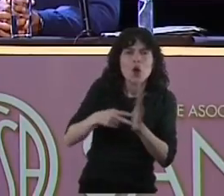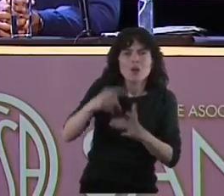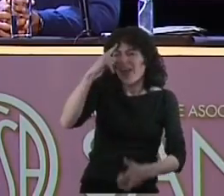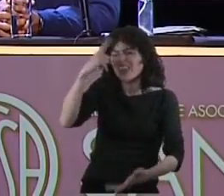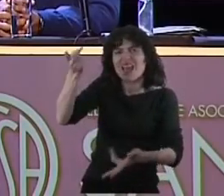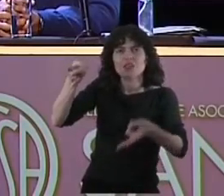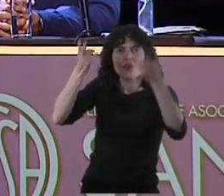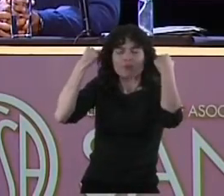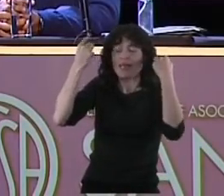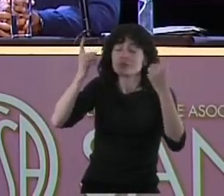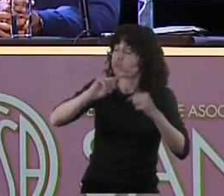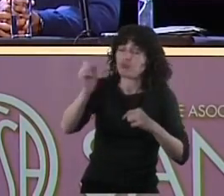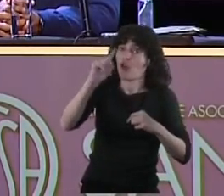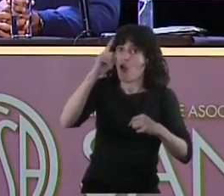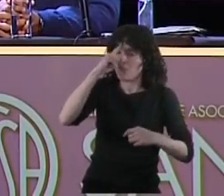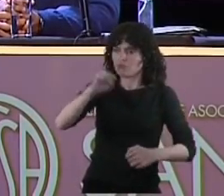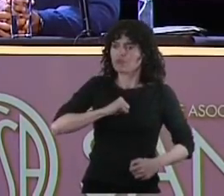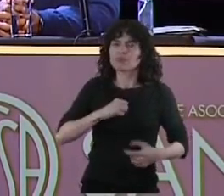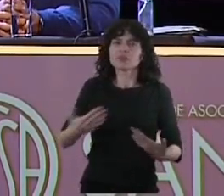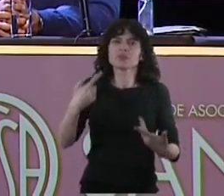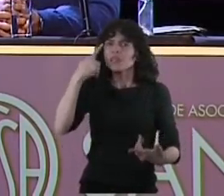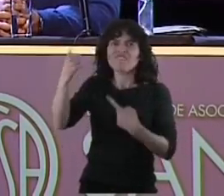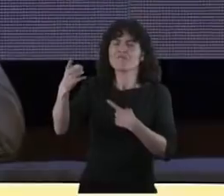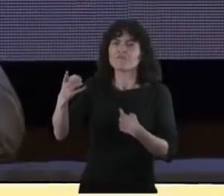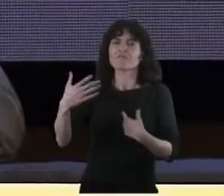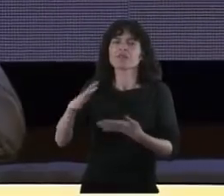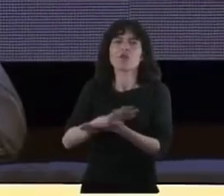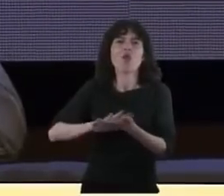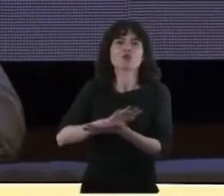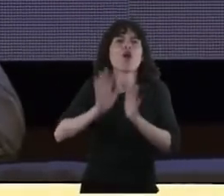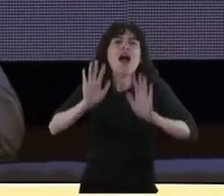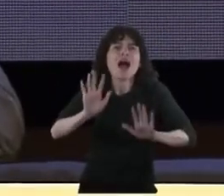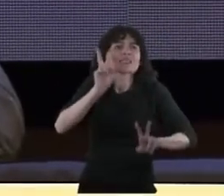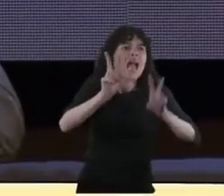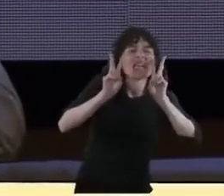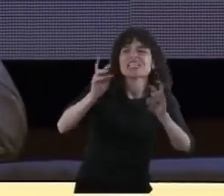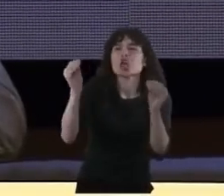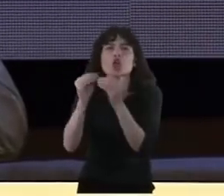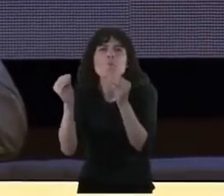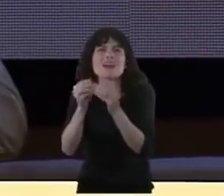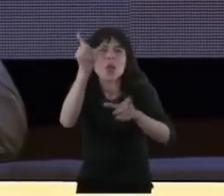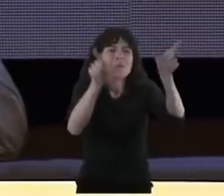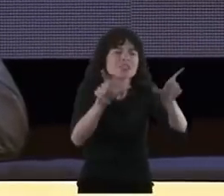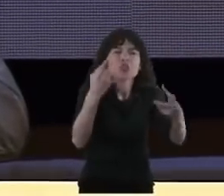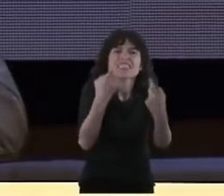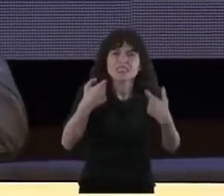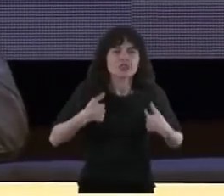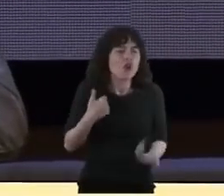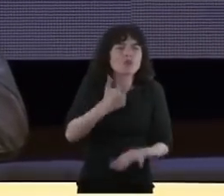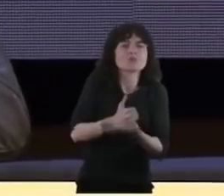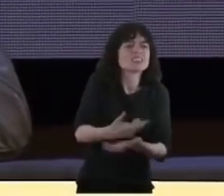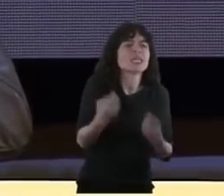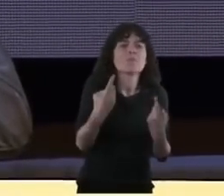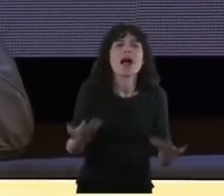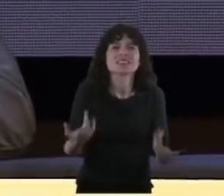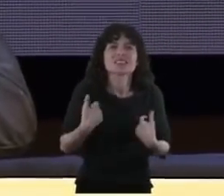enfrento. Así nos enseñaron. Escuchar a los compañeros, escuchar a los que necesitan. Entender que